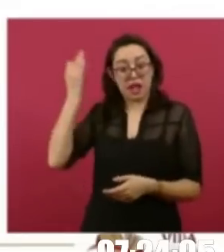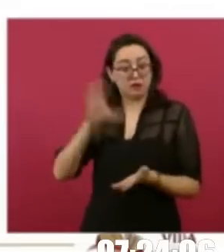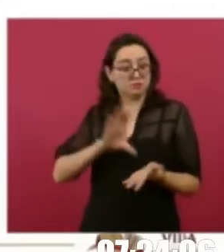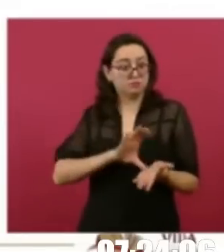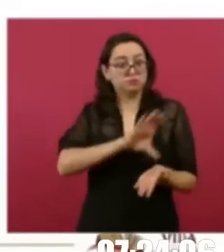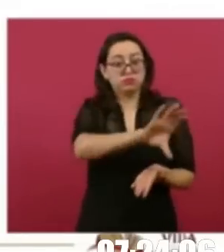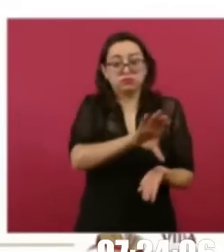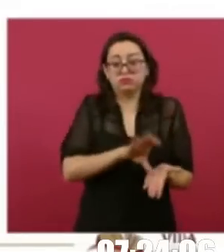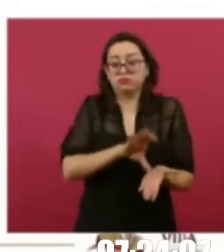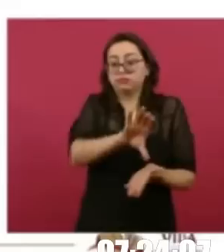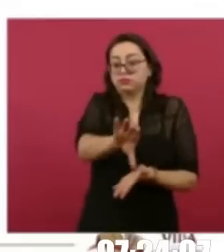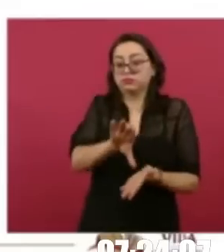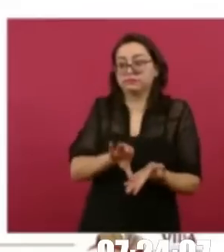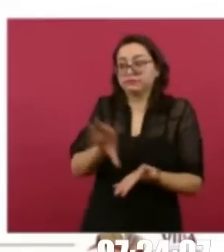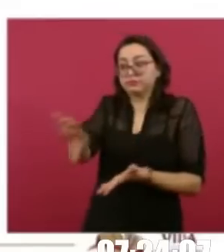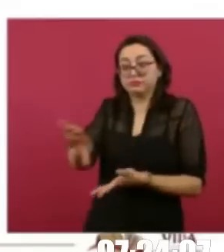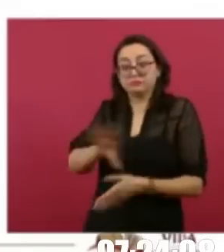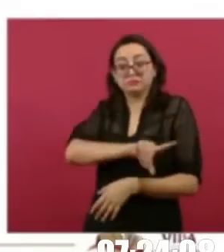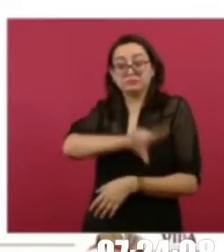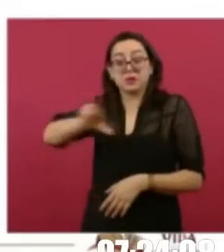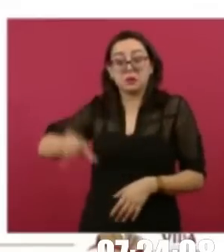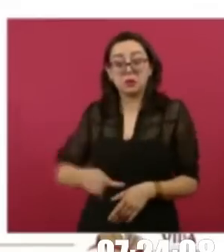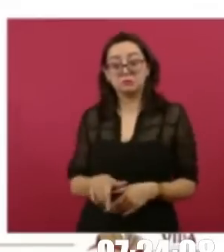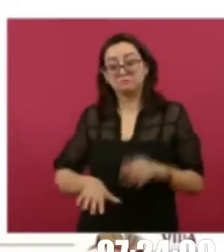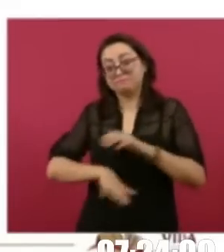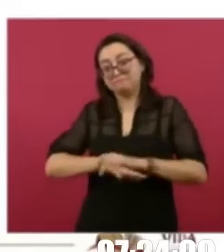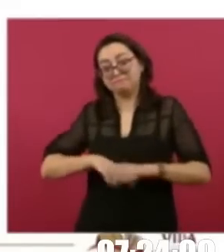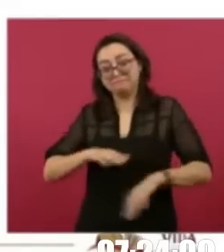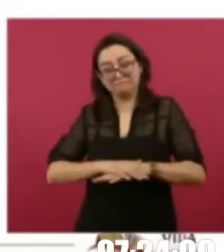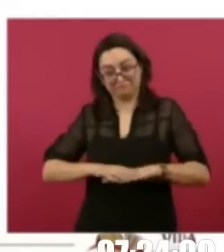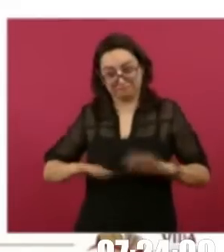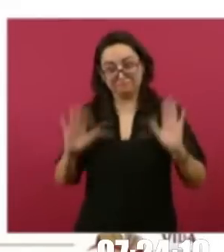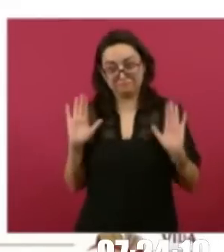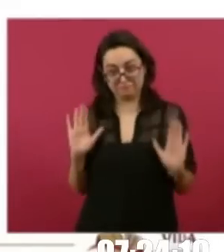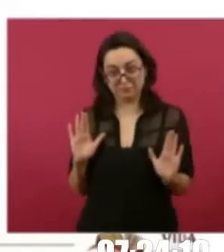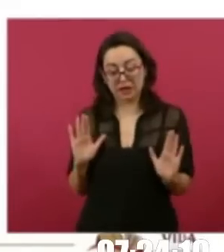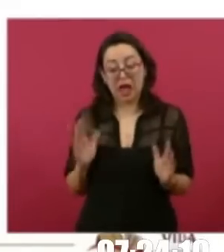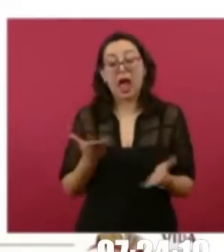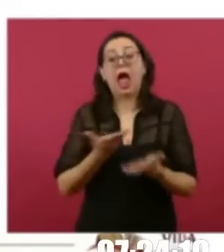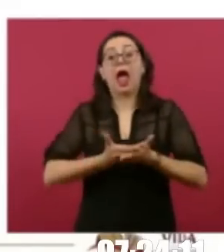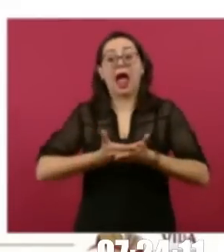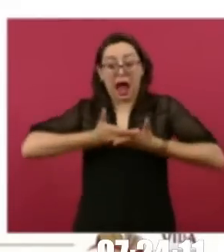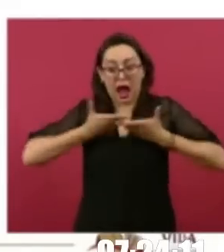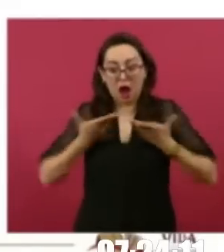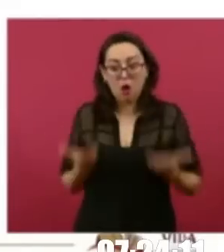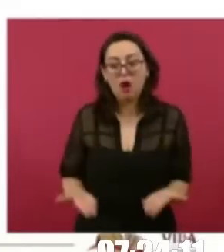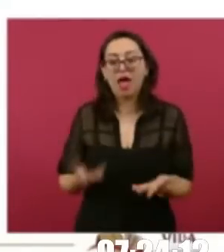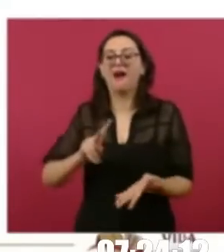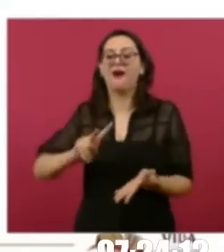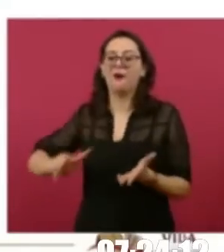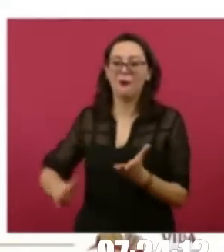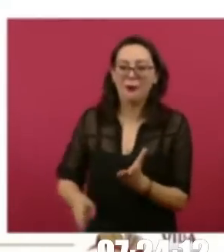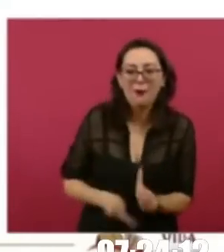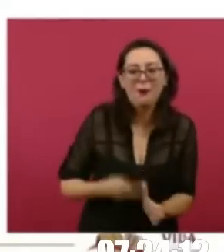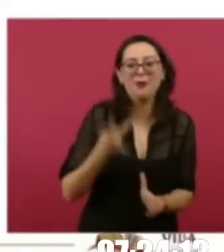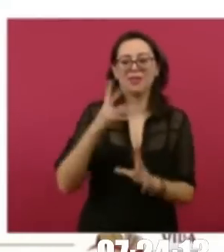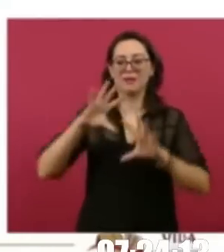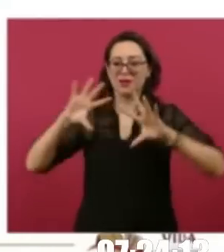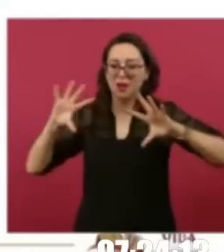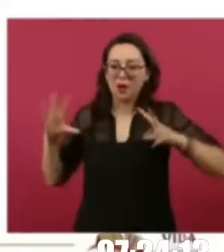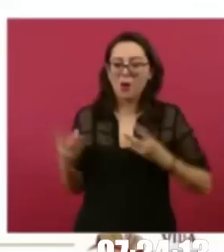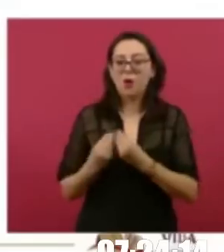propio IMSS bienestar y con este convenio con los gobiernos de los estados con este gobierno de coordinación que firmamos el día de hoy